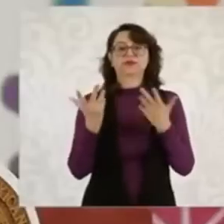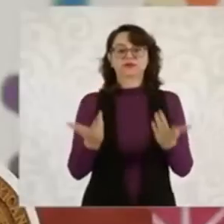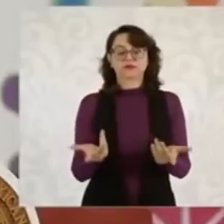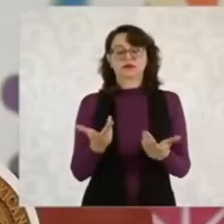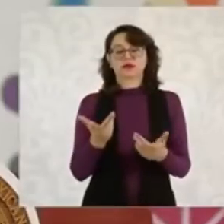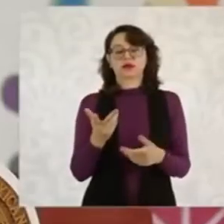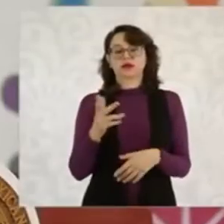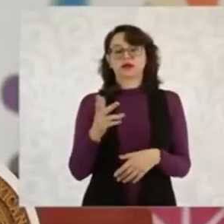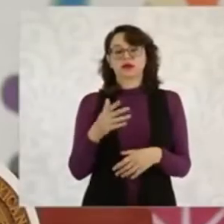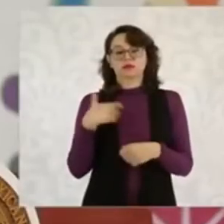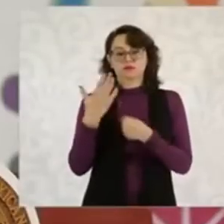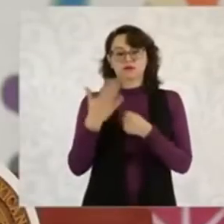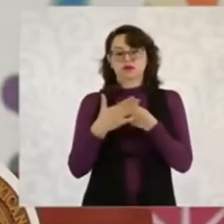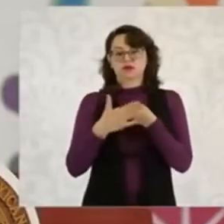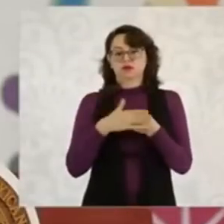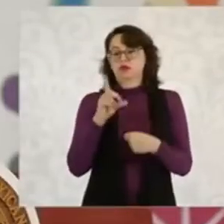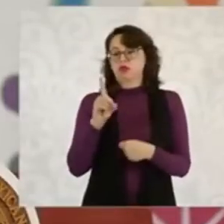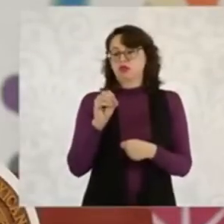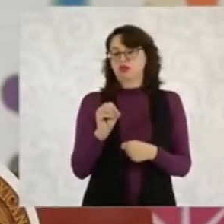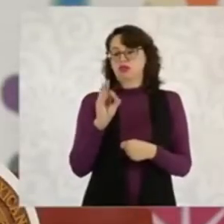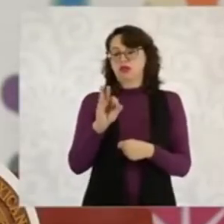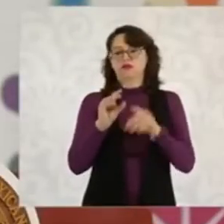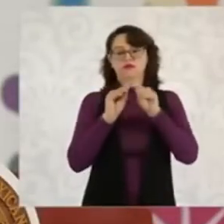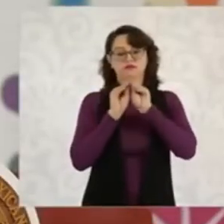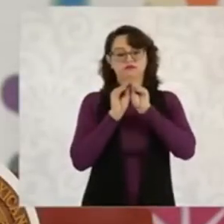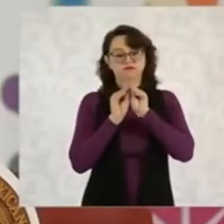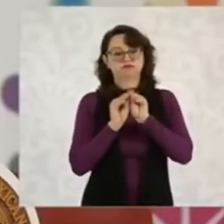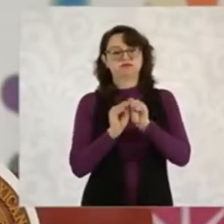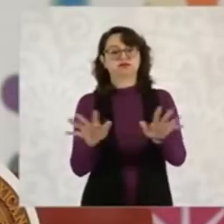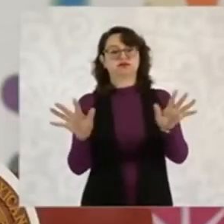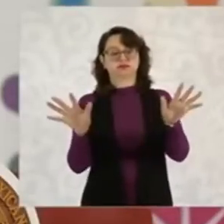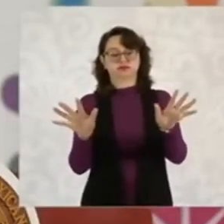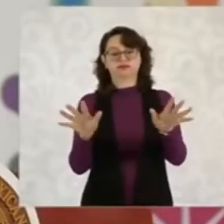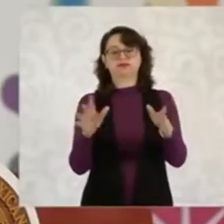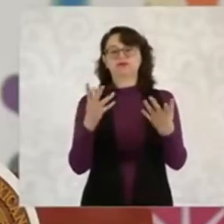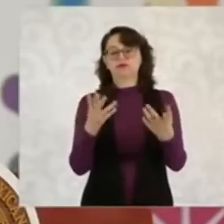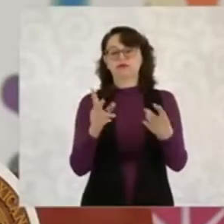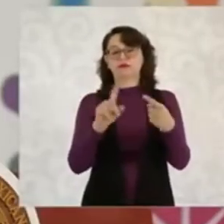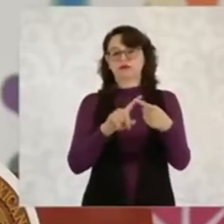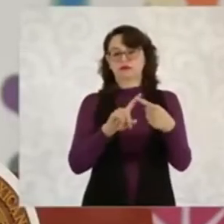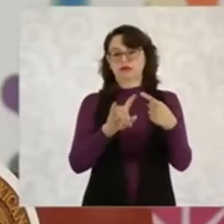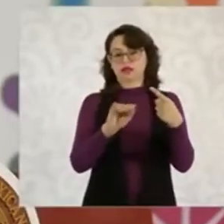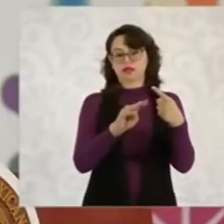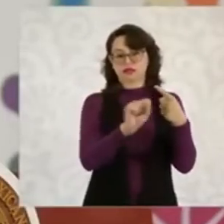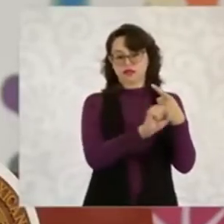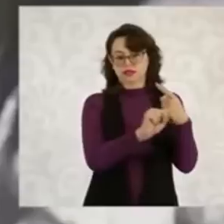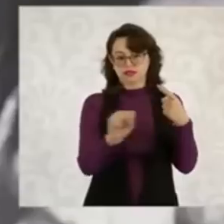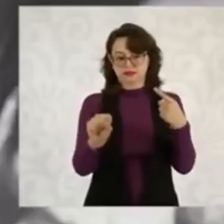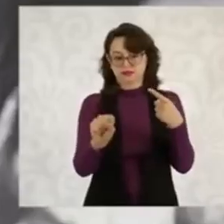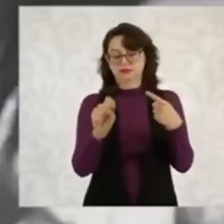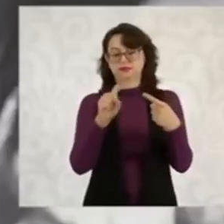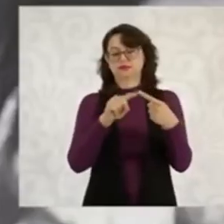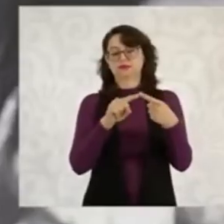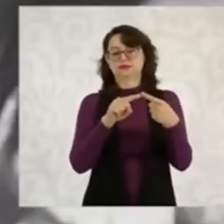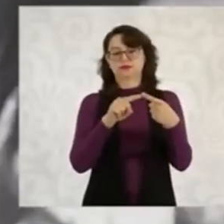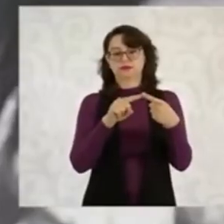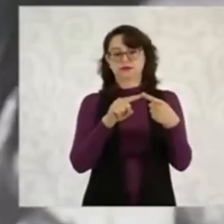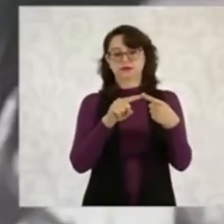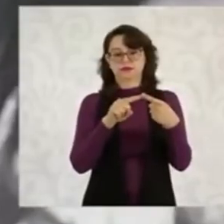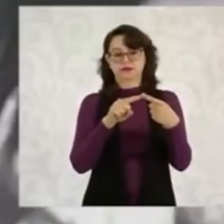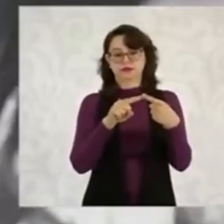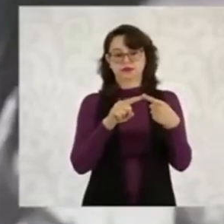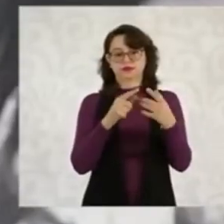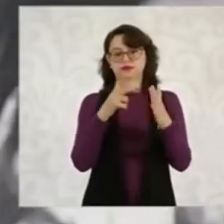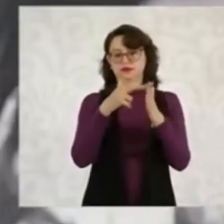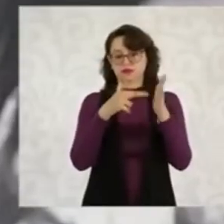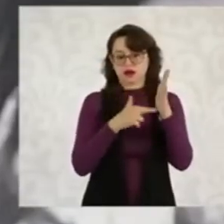serán publicados en el Diario Oficial de la Federación. Por un lado, el relativo al Instituto Mexicano del Seguro Social, en donde pues se deben de emitir